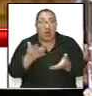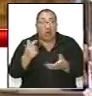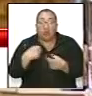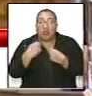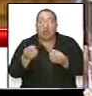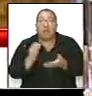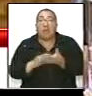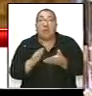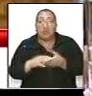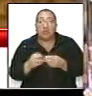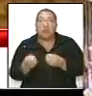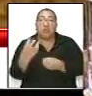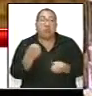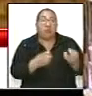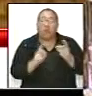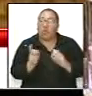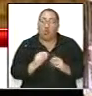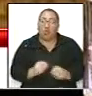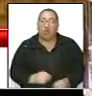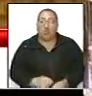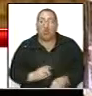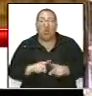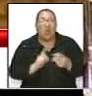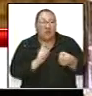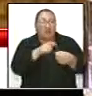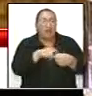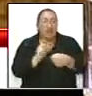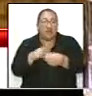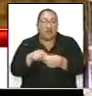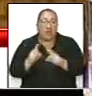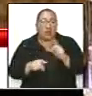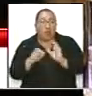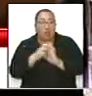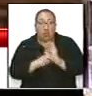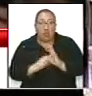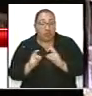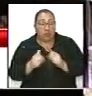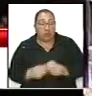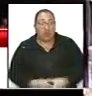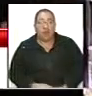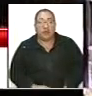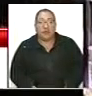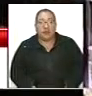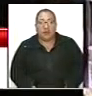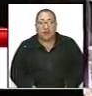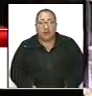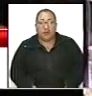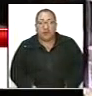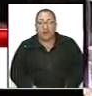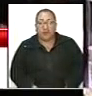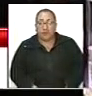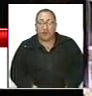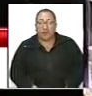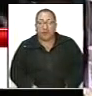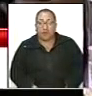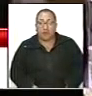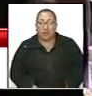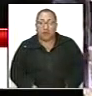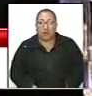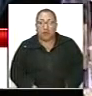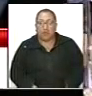darle el pase a estos programas como parte del procedimiento de licenciamiento institucional.